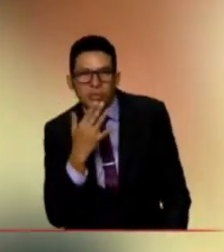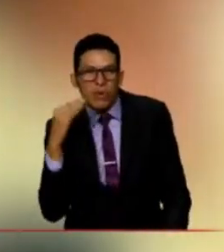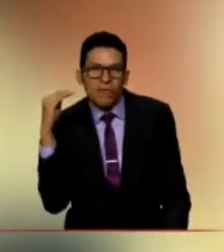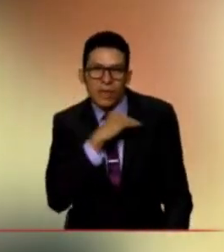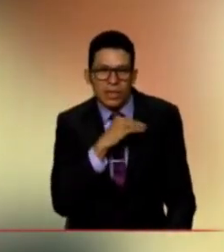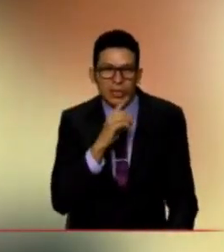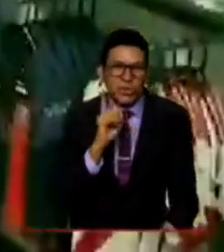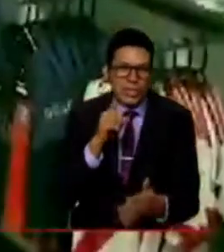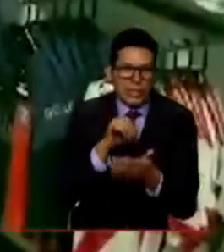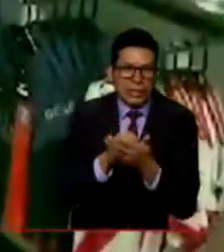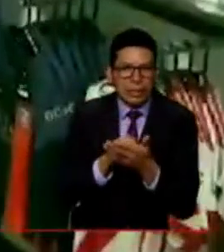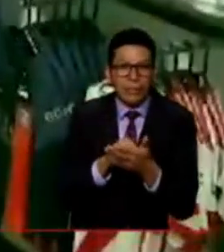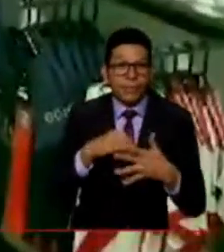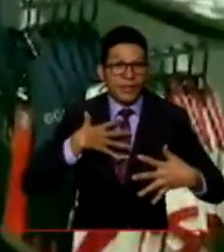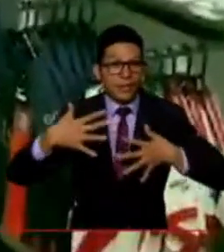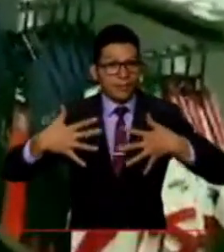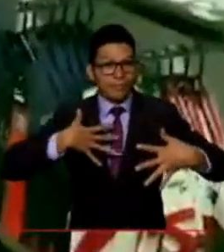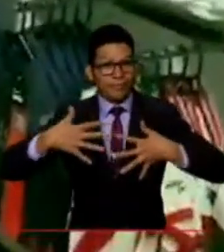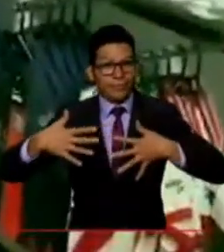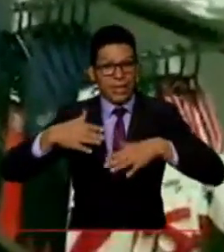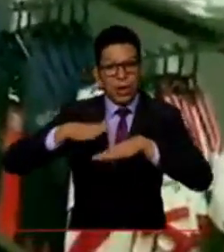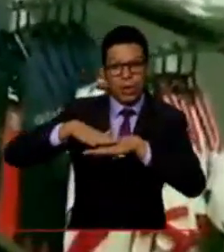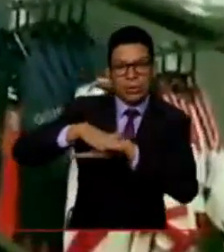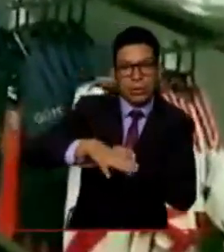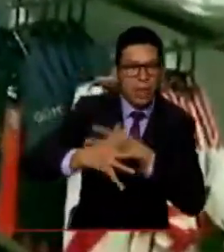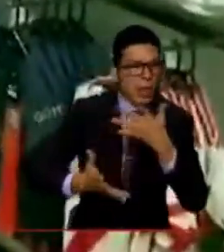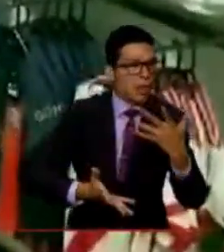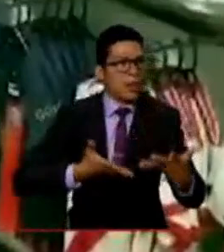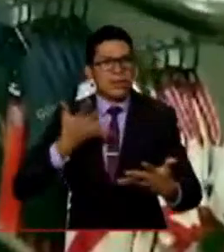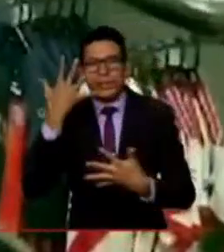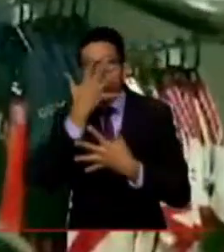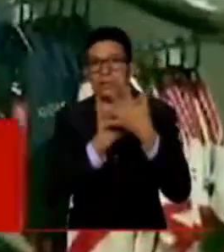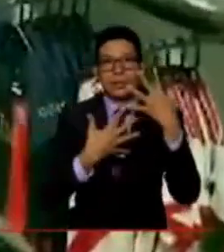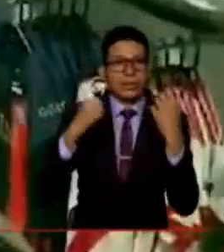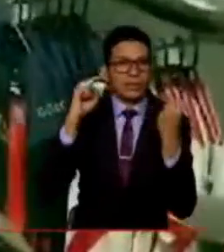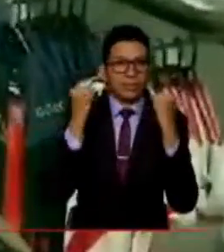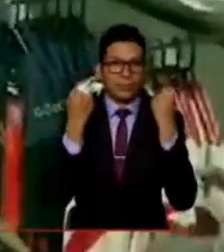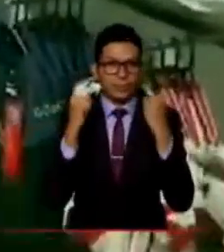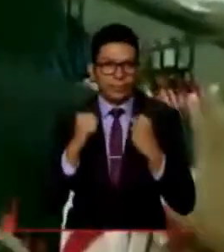en Cali, situaciones actuadas que terminan generando zozobra.